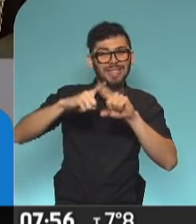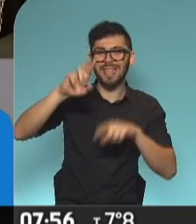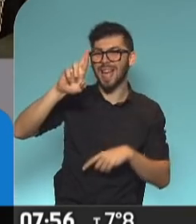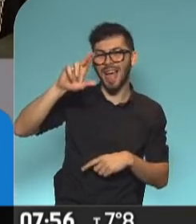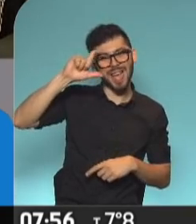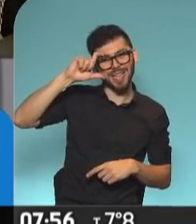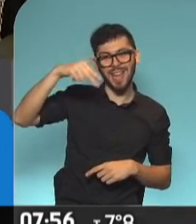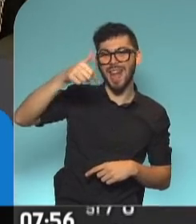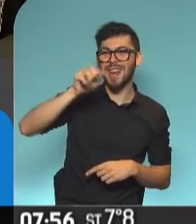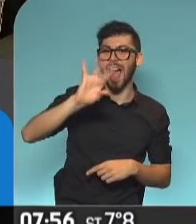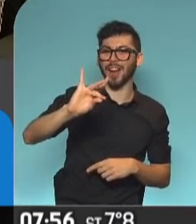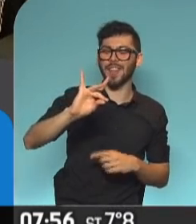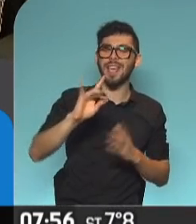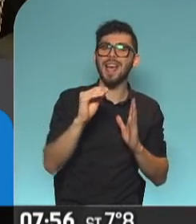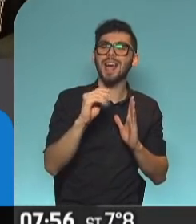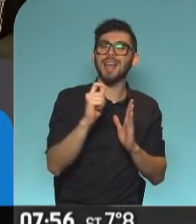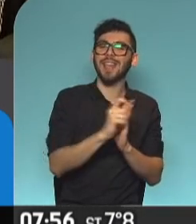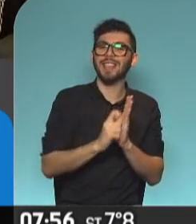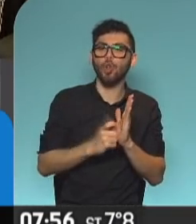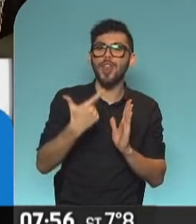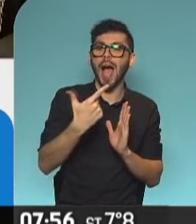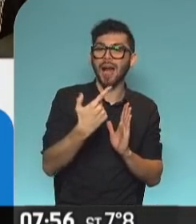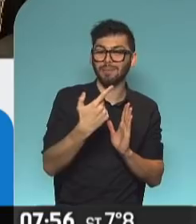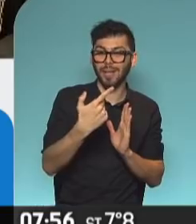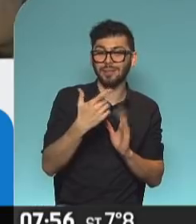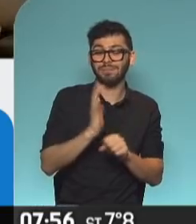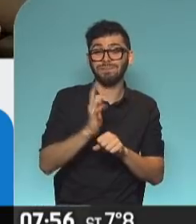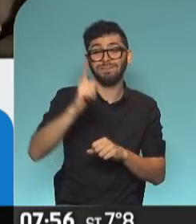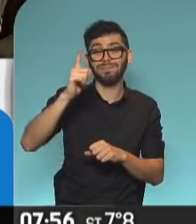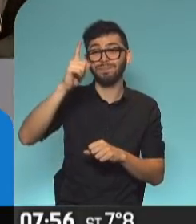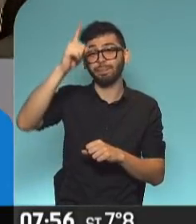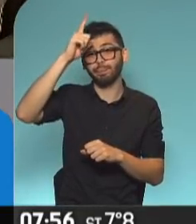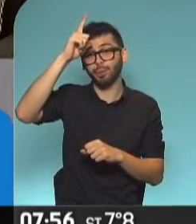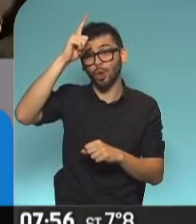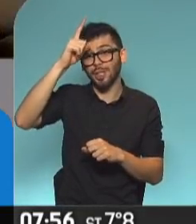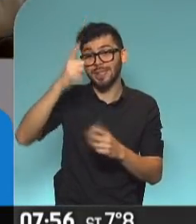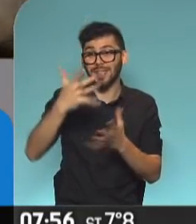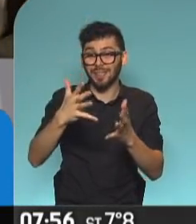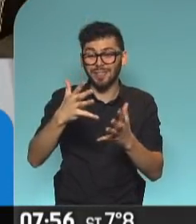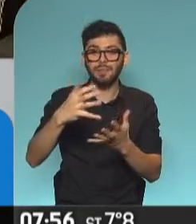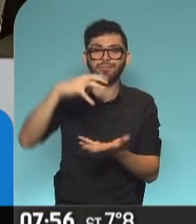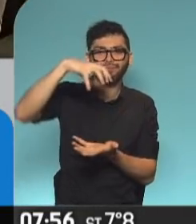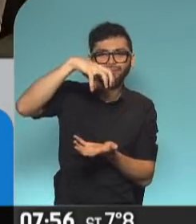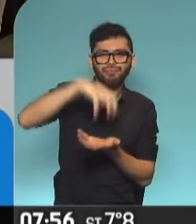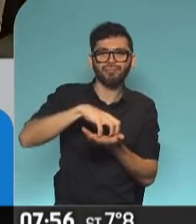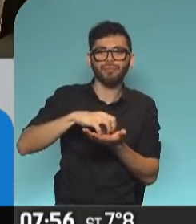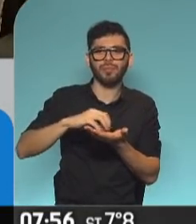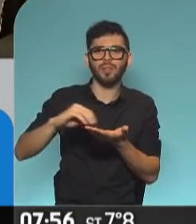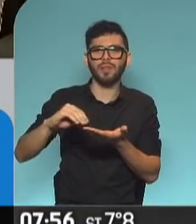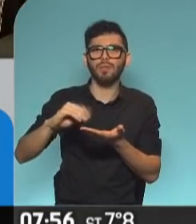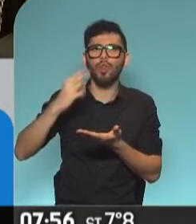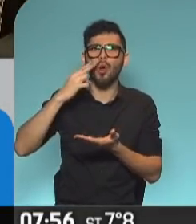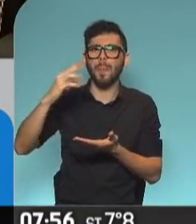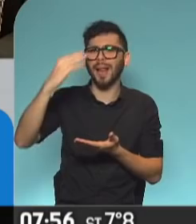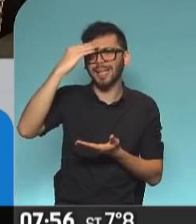de Armas, de lo que es una agencia con poder de policía amplio, que es lo que creó el legislador, los representantes del pueblo en el 2015,